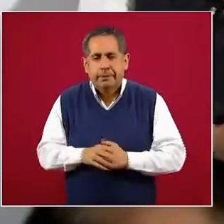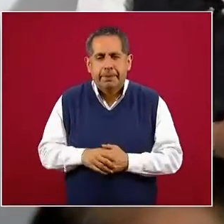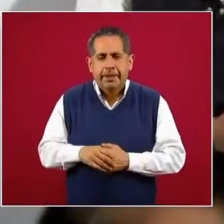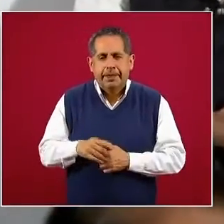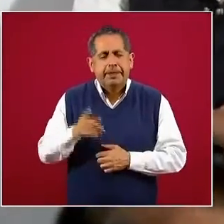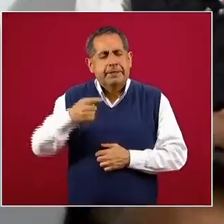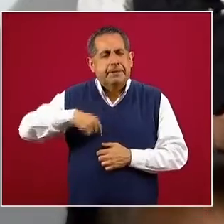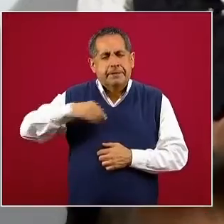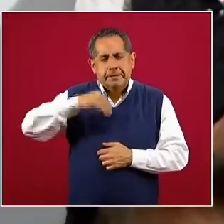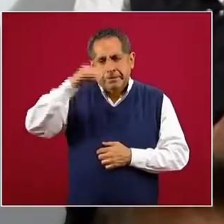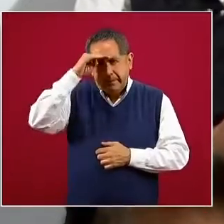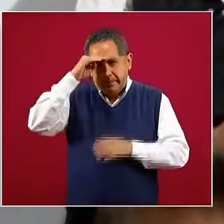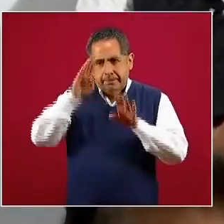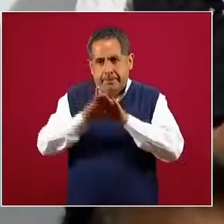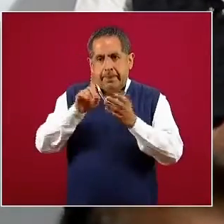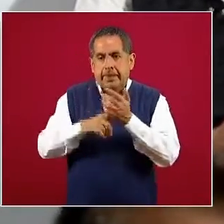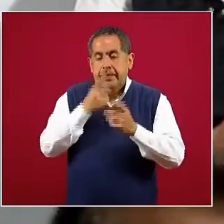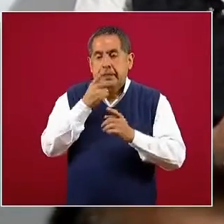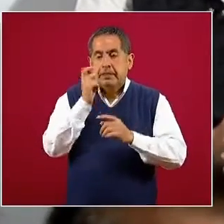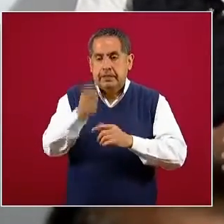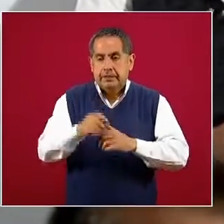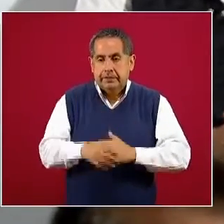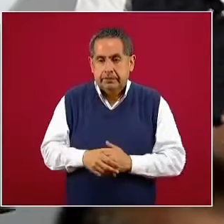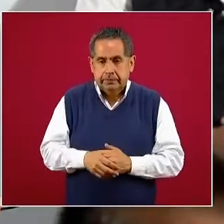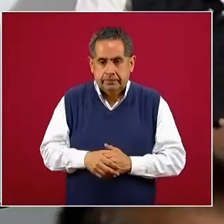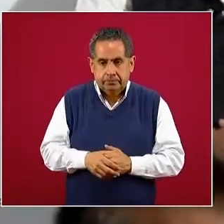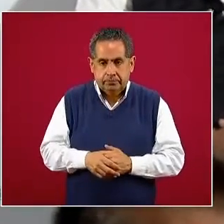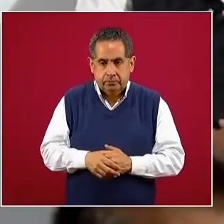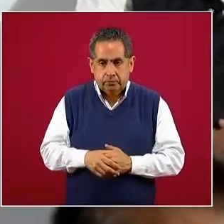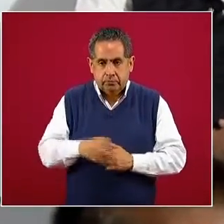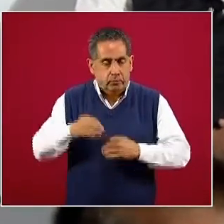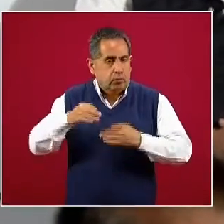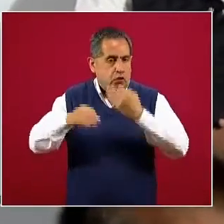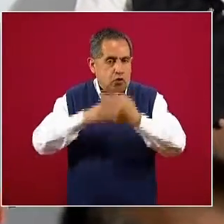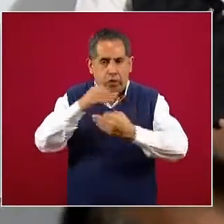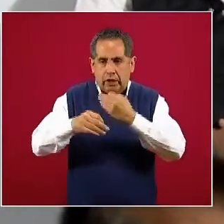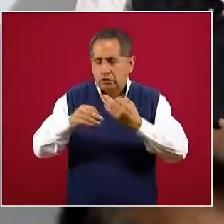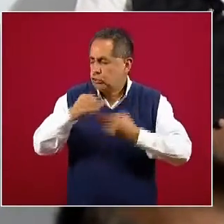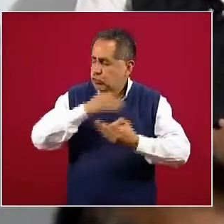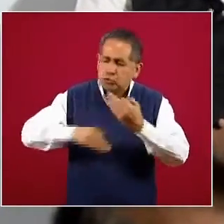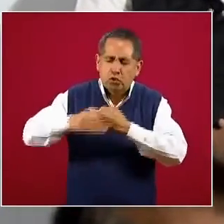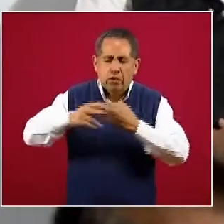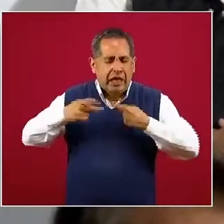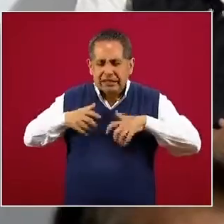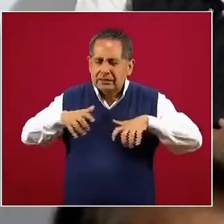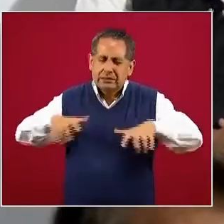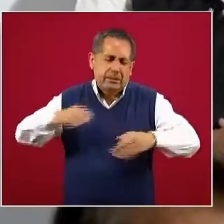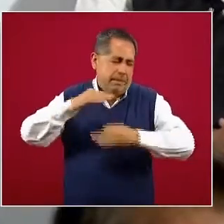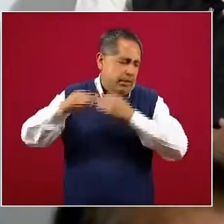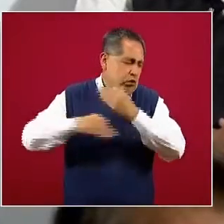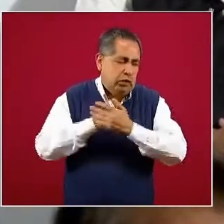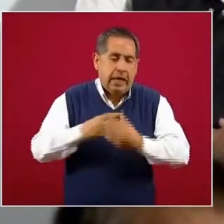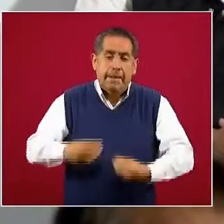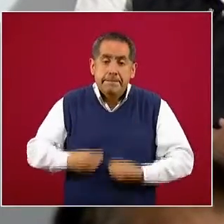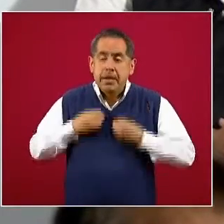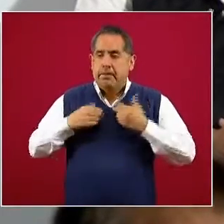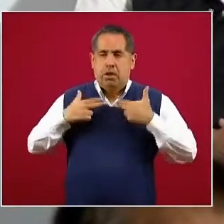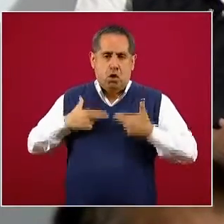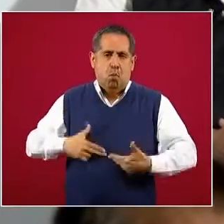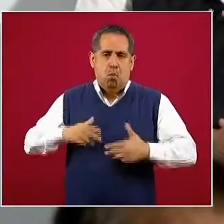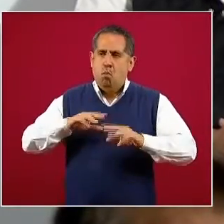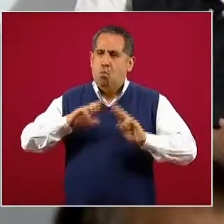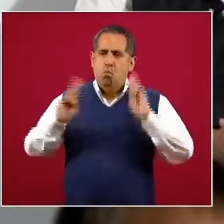¿al subsecretario de Salud del Gobierno Federal le interesa aparecer en las boletas del 2021 o el 2024